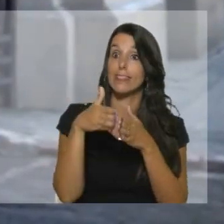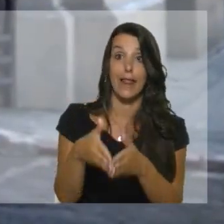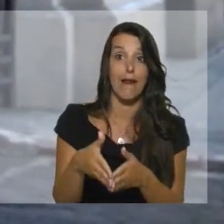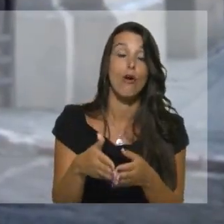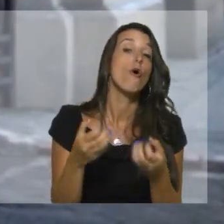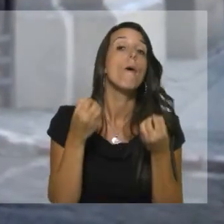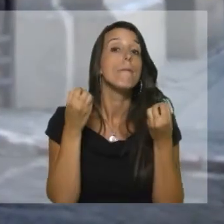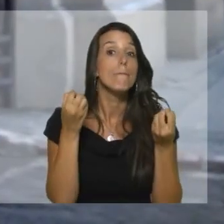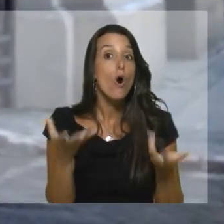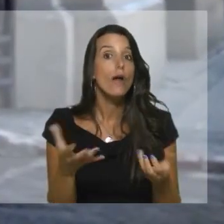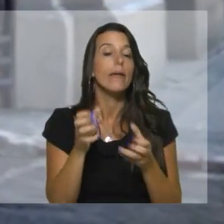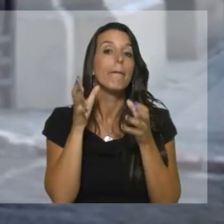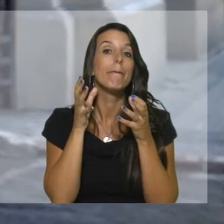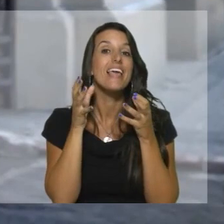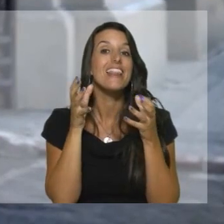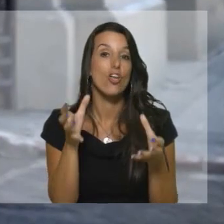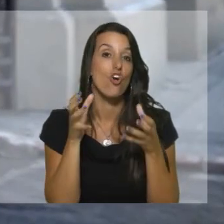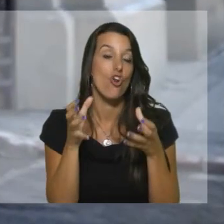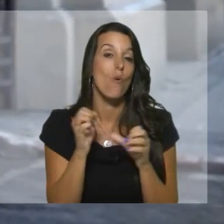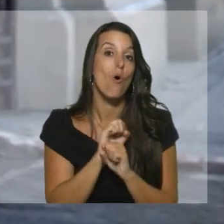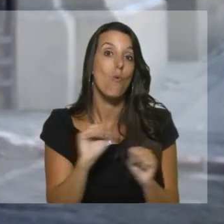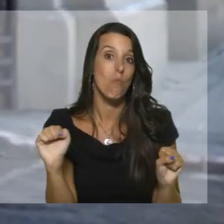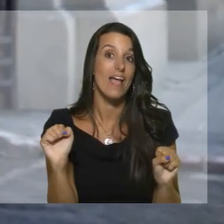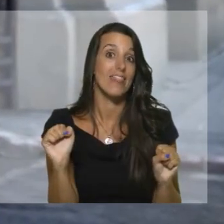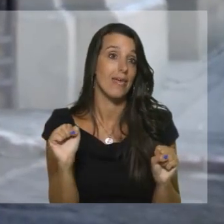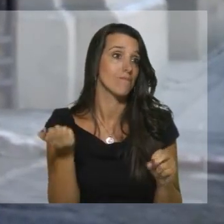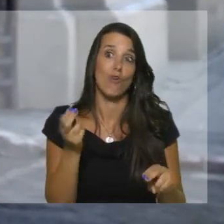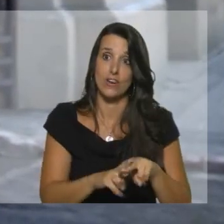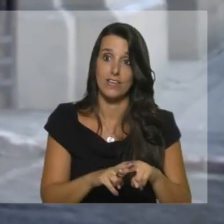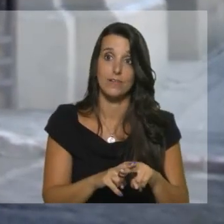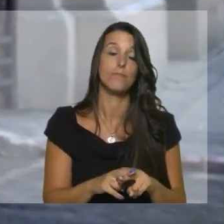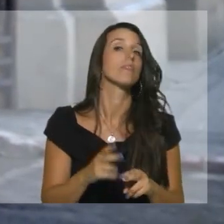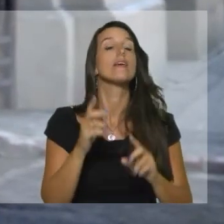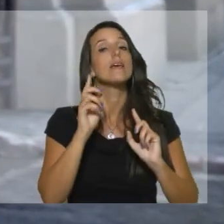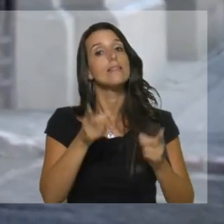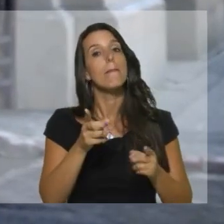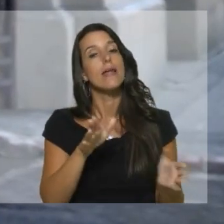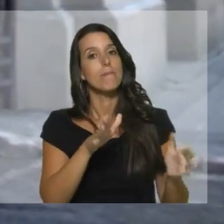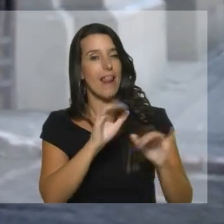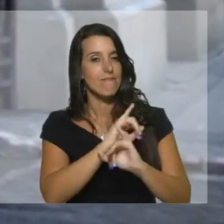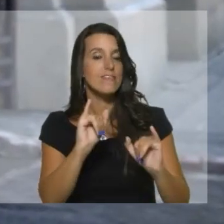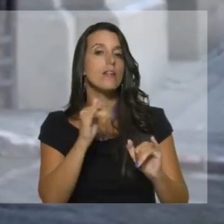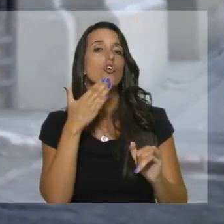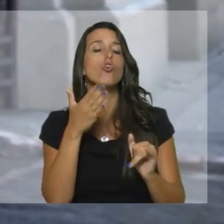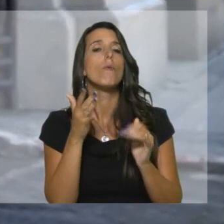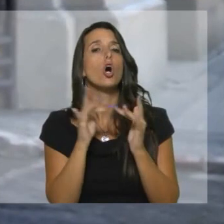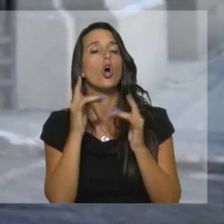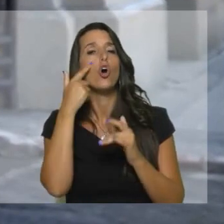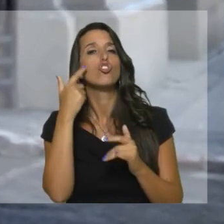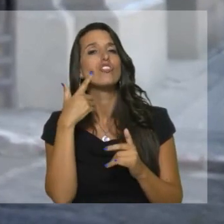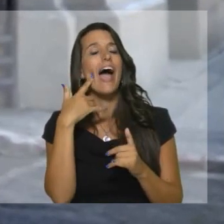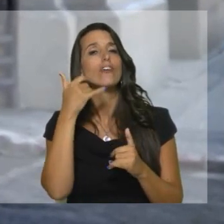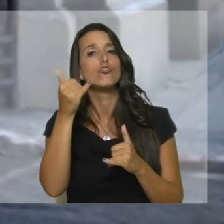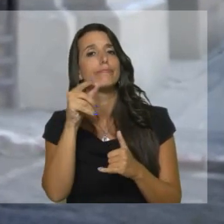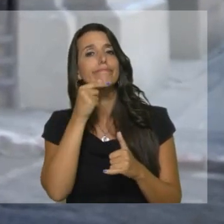qué? Porque conlleva un grave peligro de riesgo de pérdida de la vida, ¿no? Para cerrar, para contactarse con prefectura, en